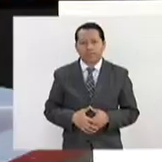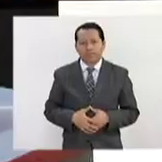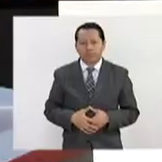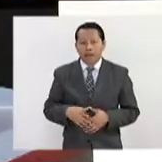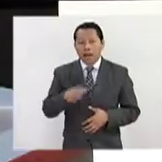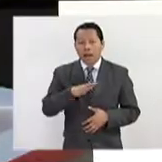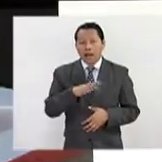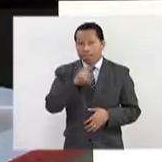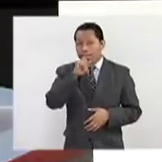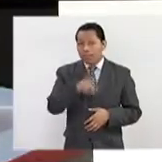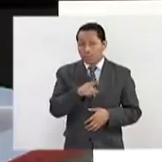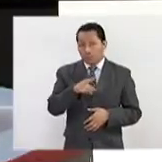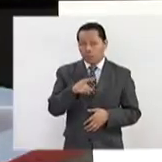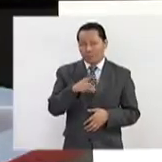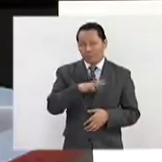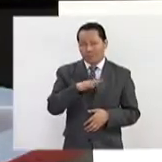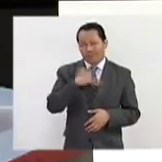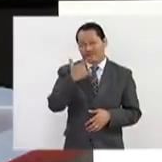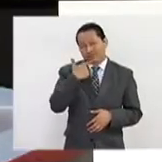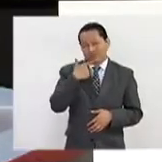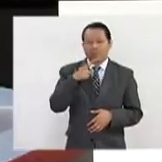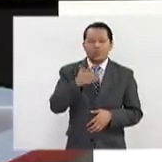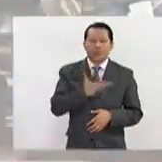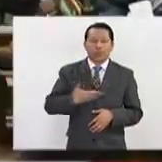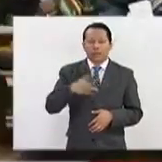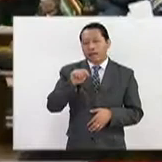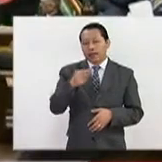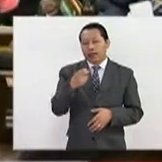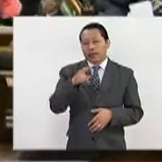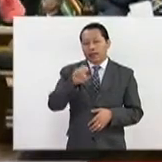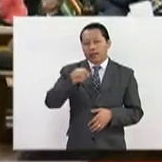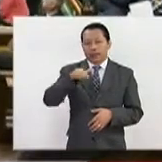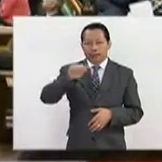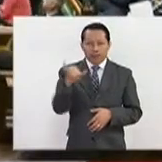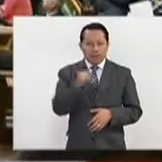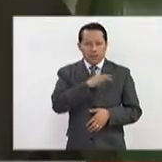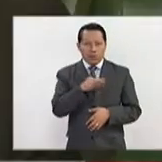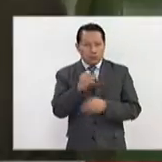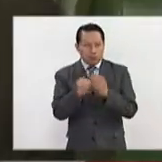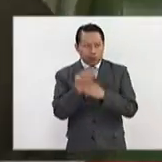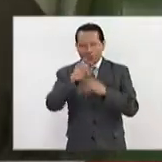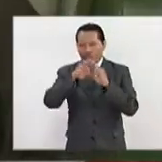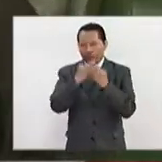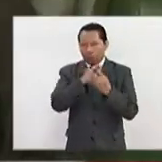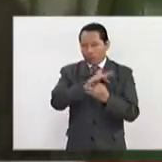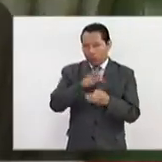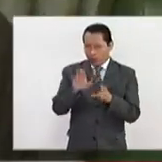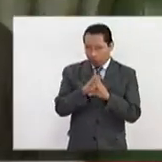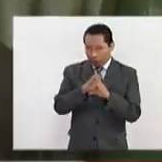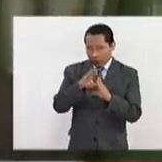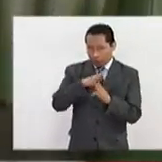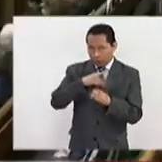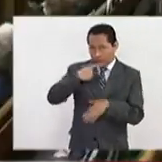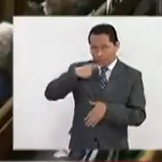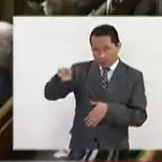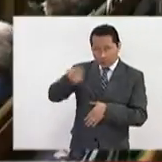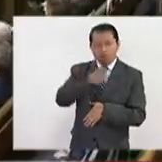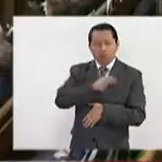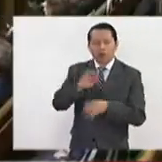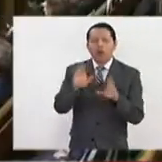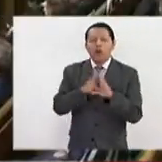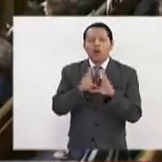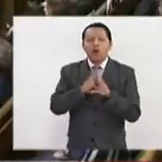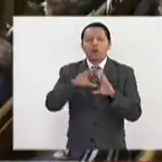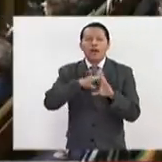Y la primera ministra británica, Theresa May, acordó implementar un nuevo mecanismo que permita denunciar acosos